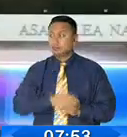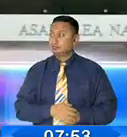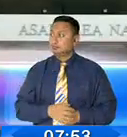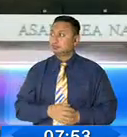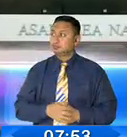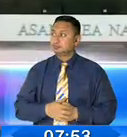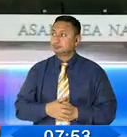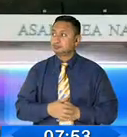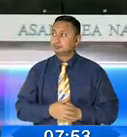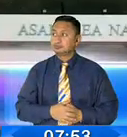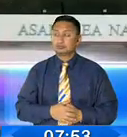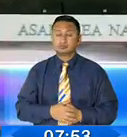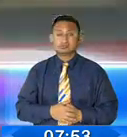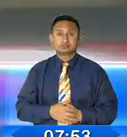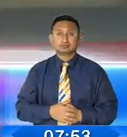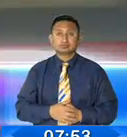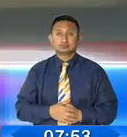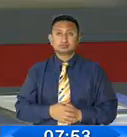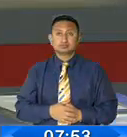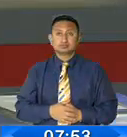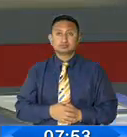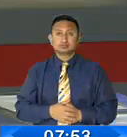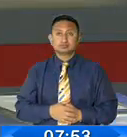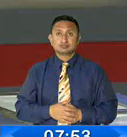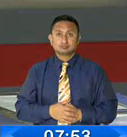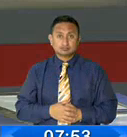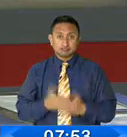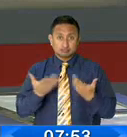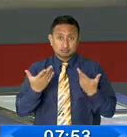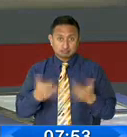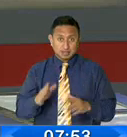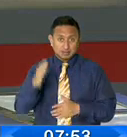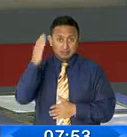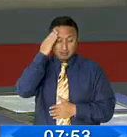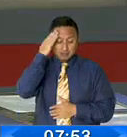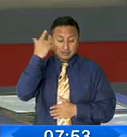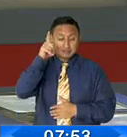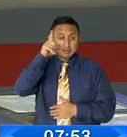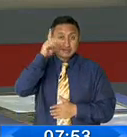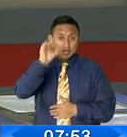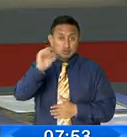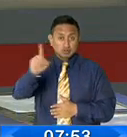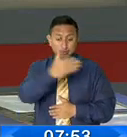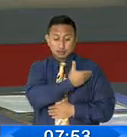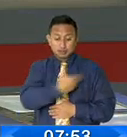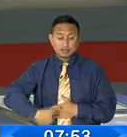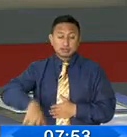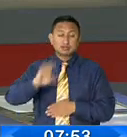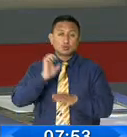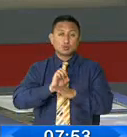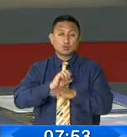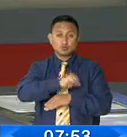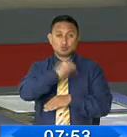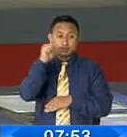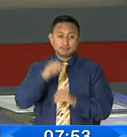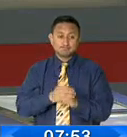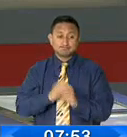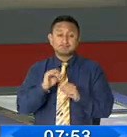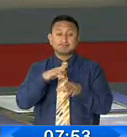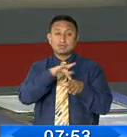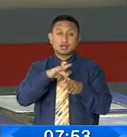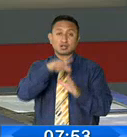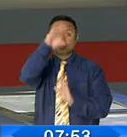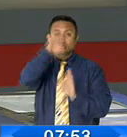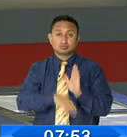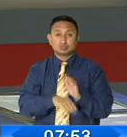Valeria Navarro. Inmediatamente después de conocer que Guillermo Lasso es el presidente electo de Ecuador, el riesgo país bajó más de